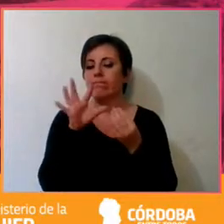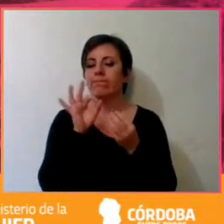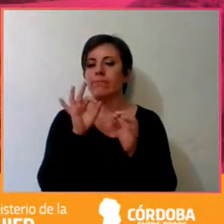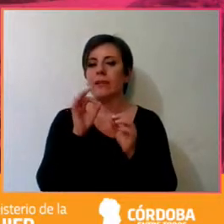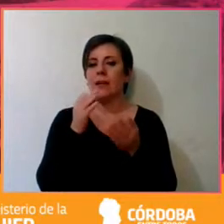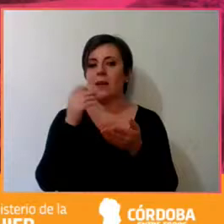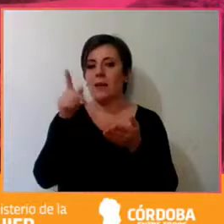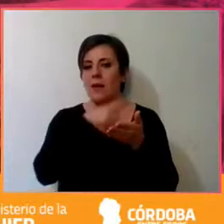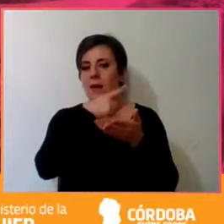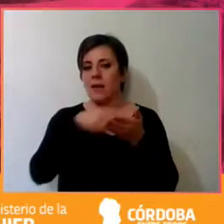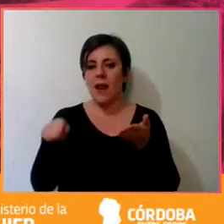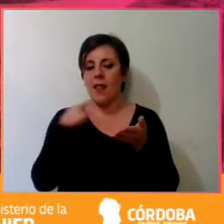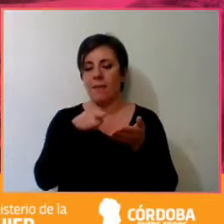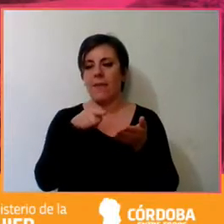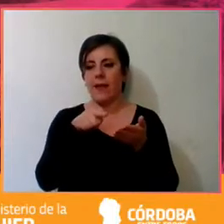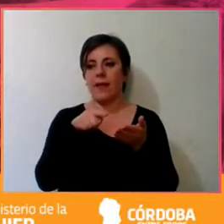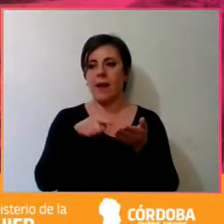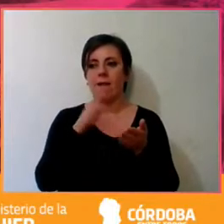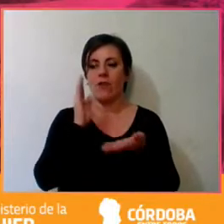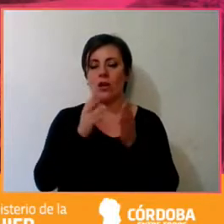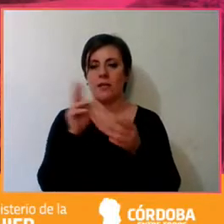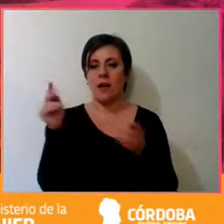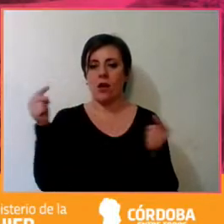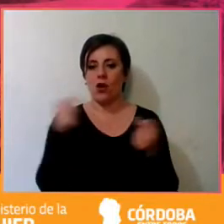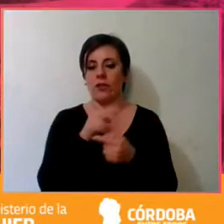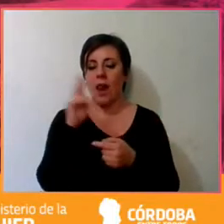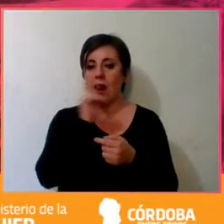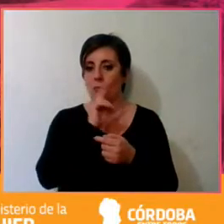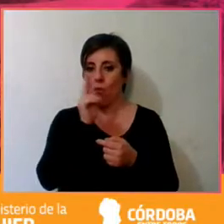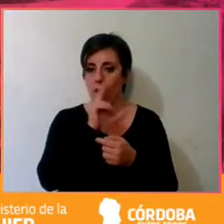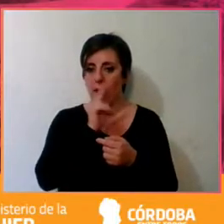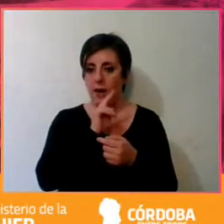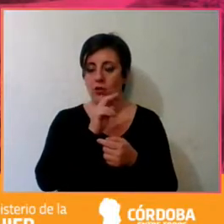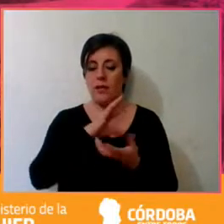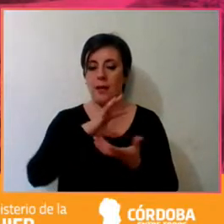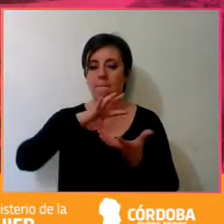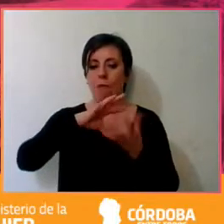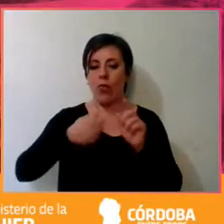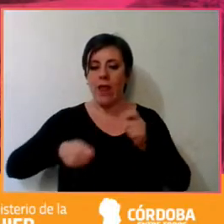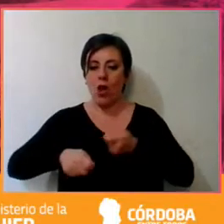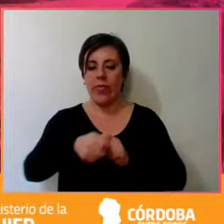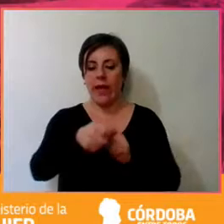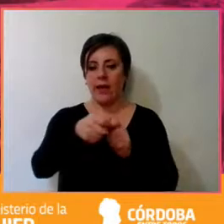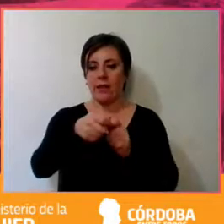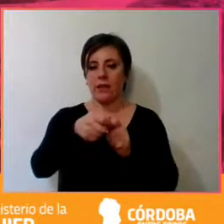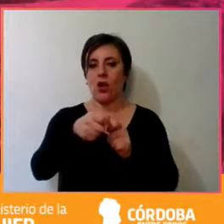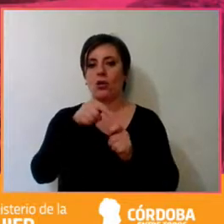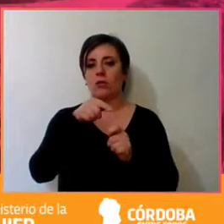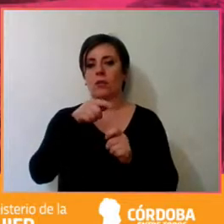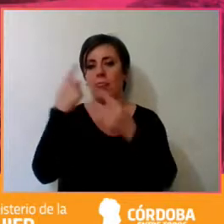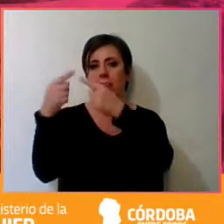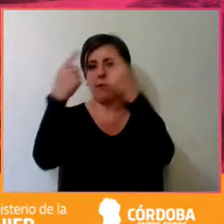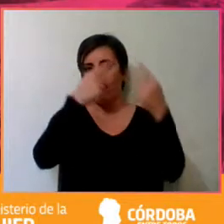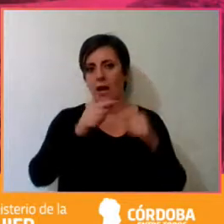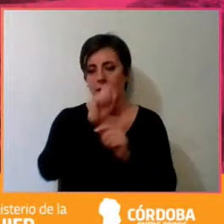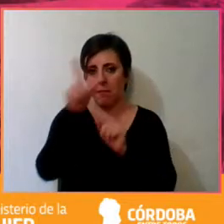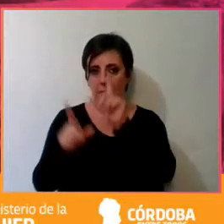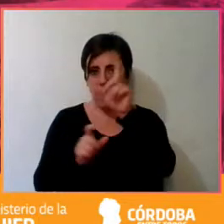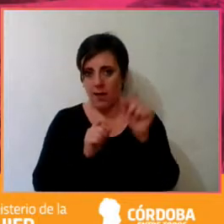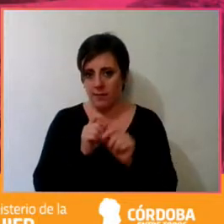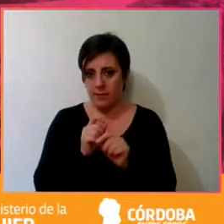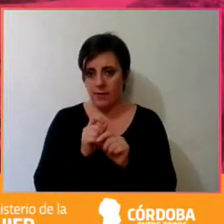erradicar la violencia contra las mujeres. Por lo tanto, los modelos de gestión adoptados por los distintos países,